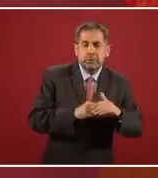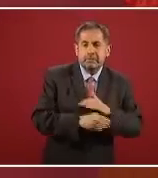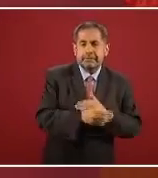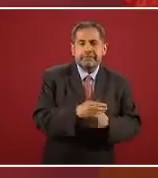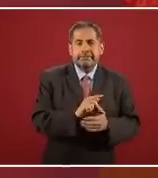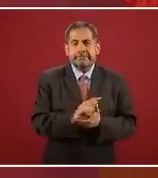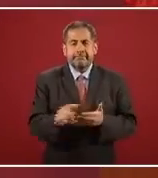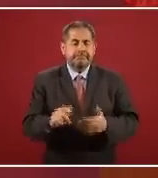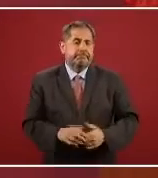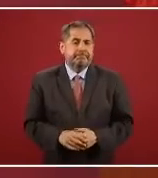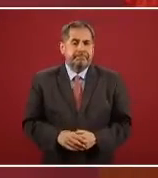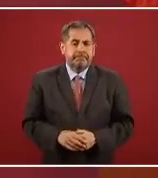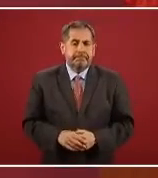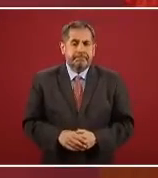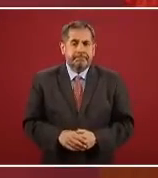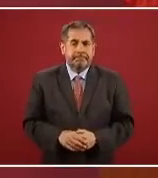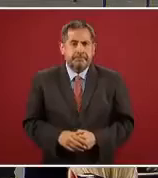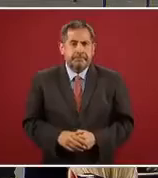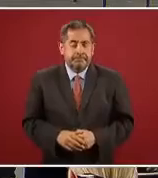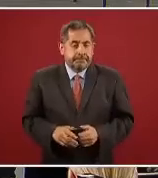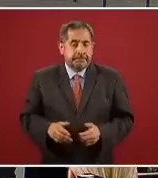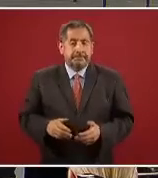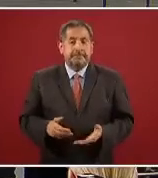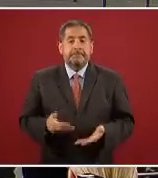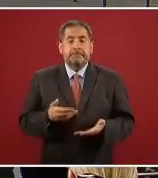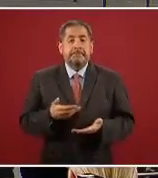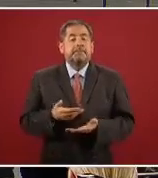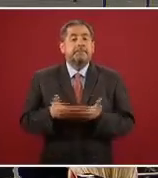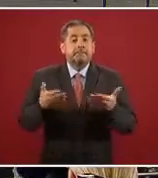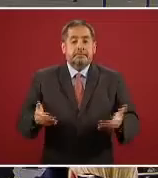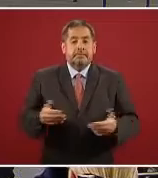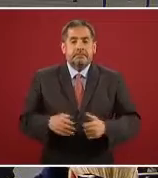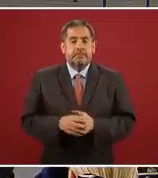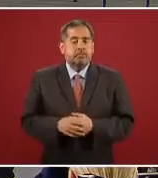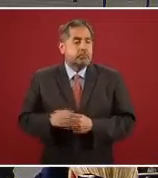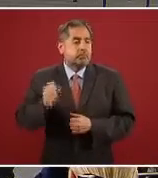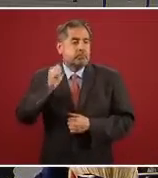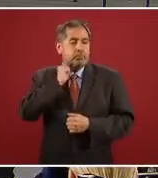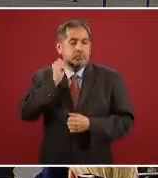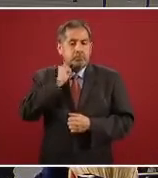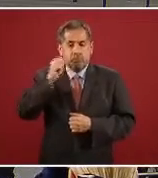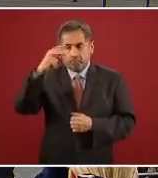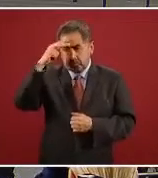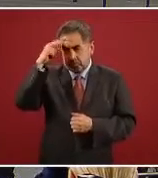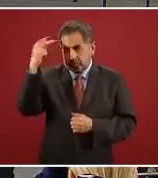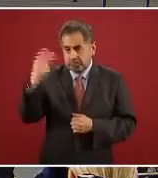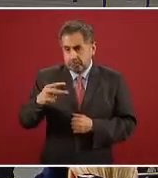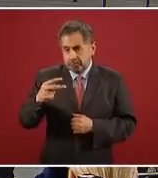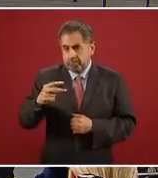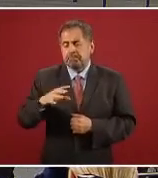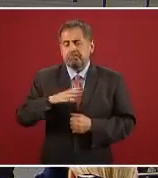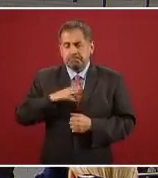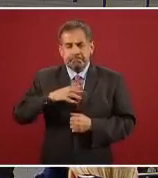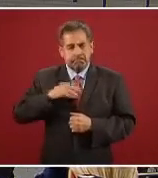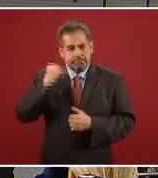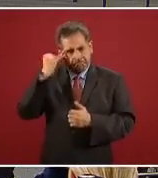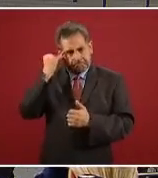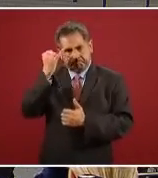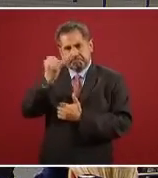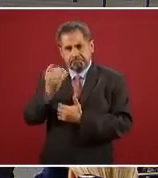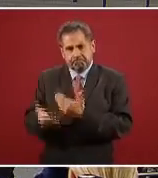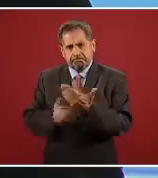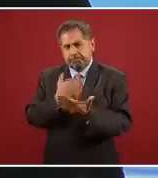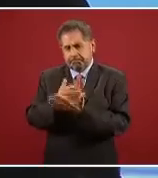Adelante. Existen hoy en el Senado de la República una serie de iniciativas